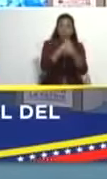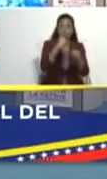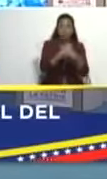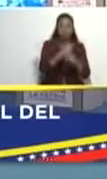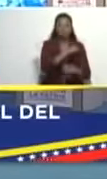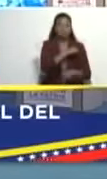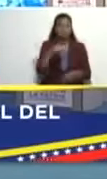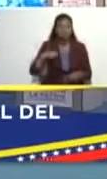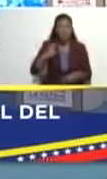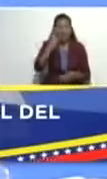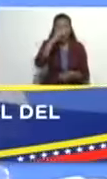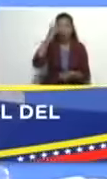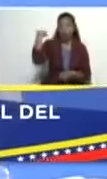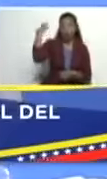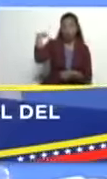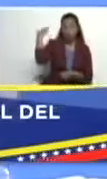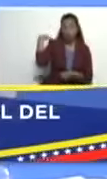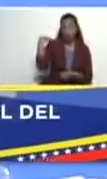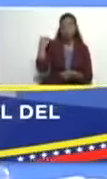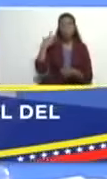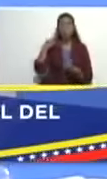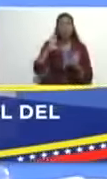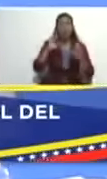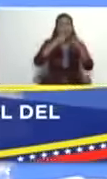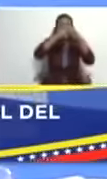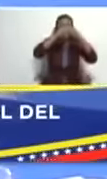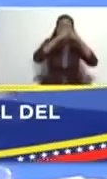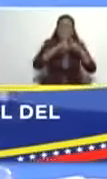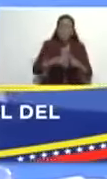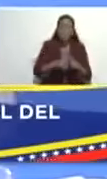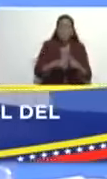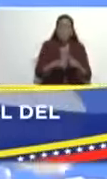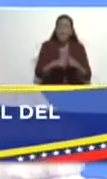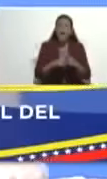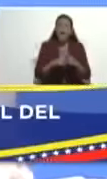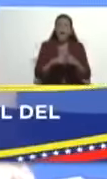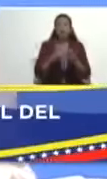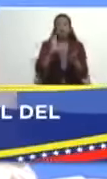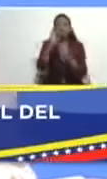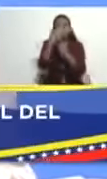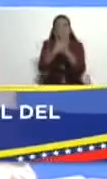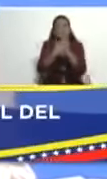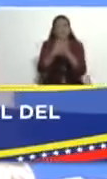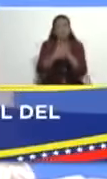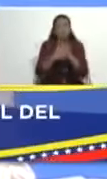Y hace un año les dije, voy a aplicar una fórmula llamada indexación.